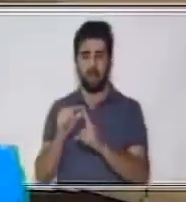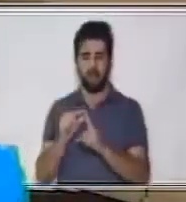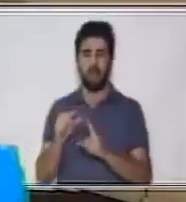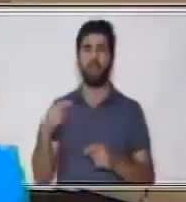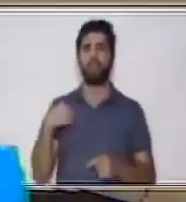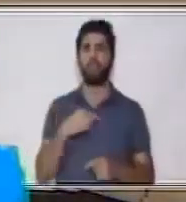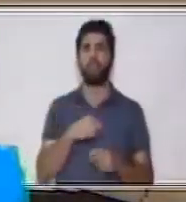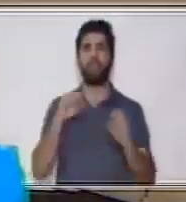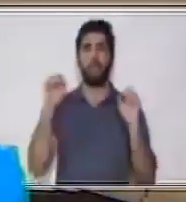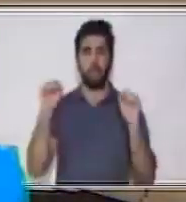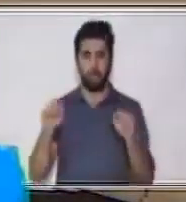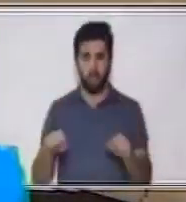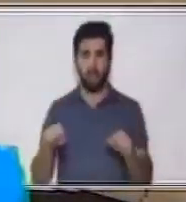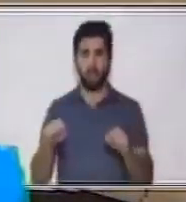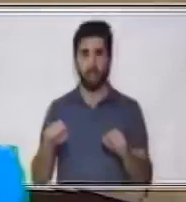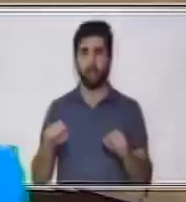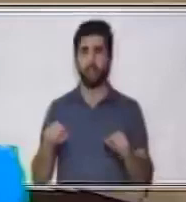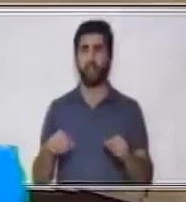podemos trabajar